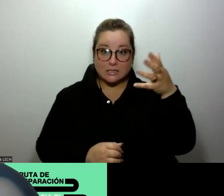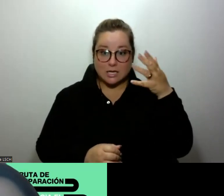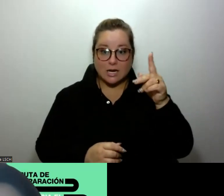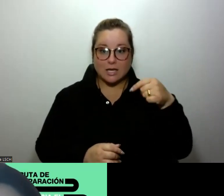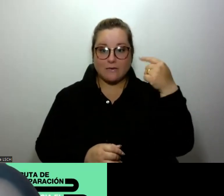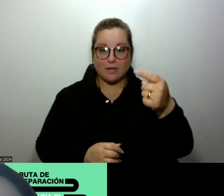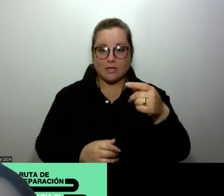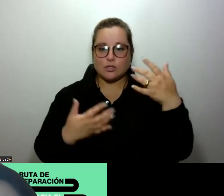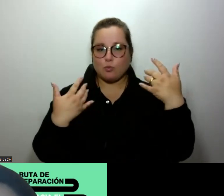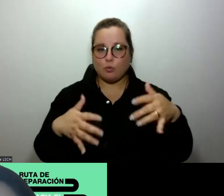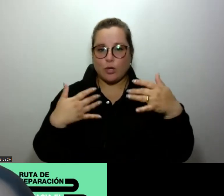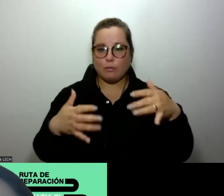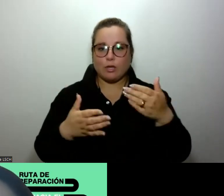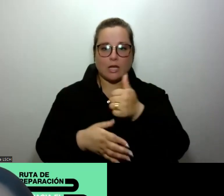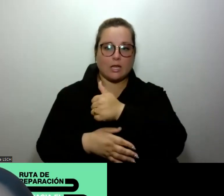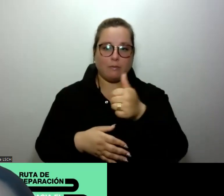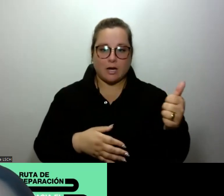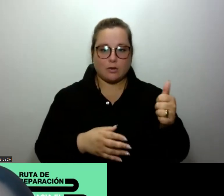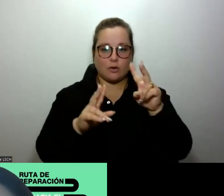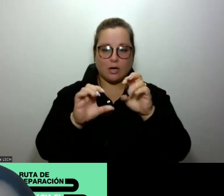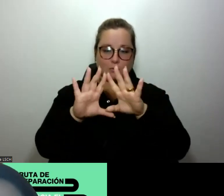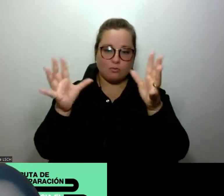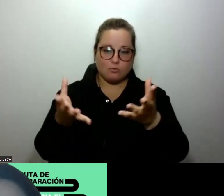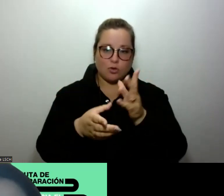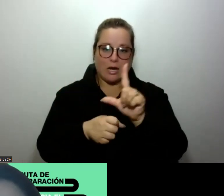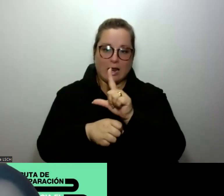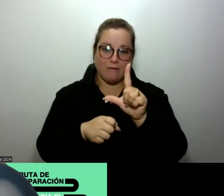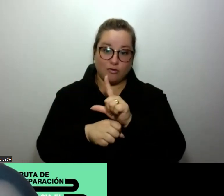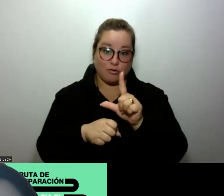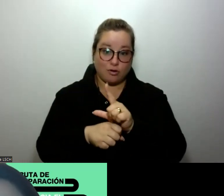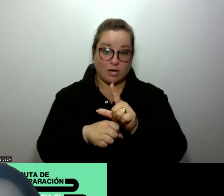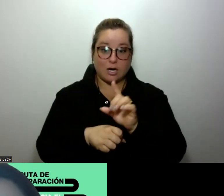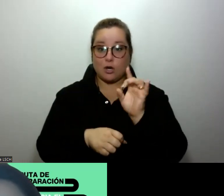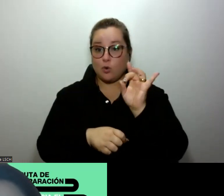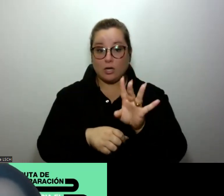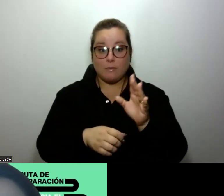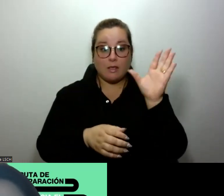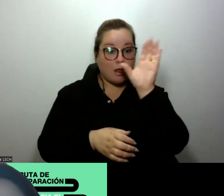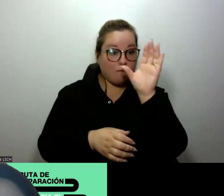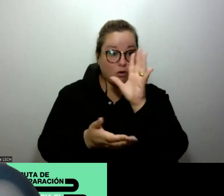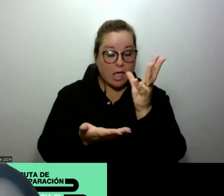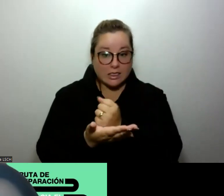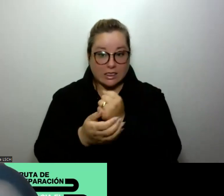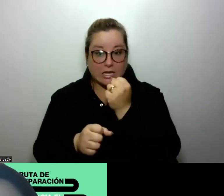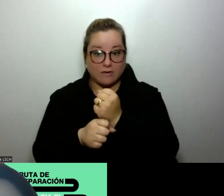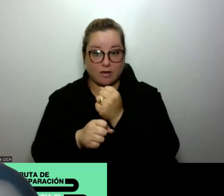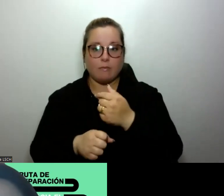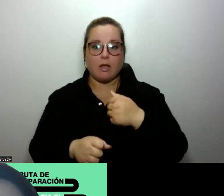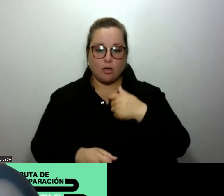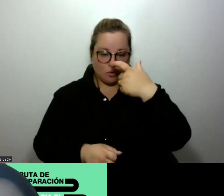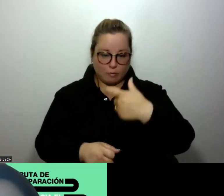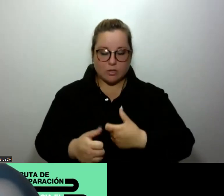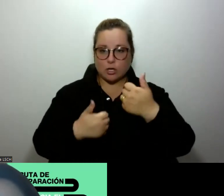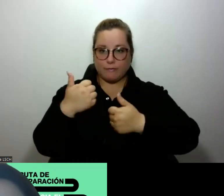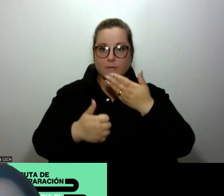son claves para todo lo que es el mundo laboral eh y no solamente para encontrar trabajo es para ser mejor profesional ya